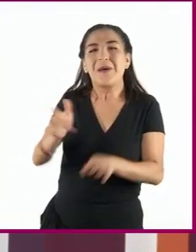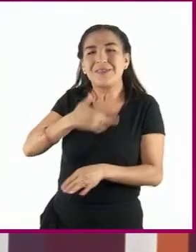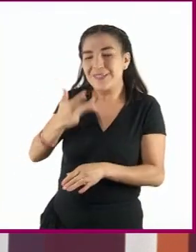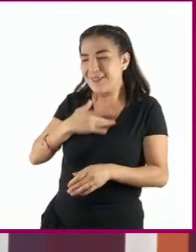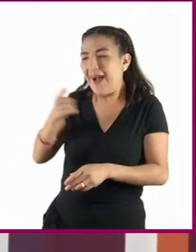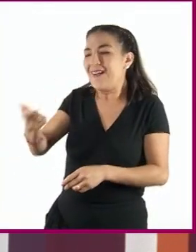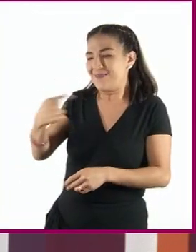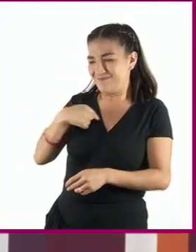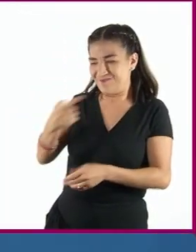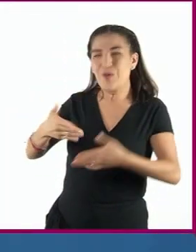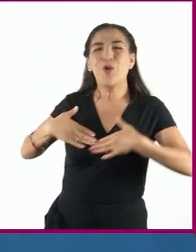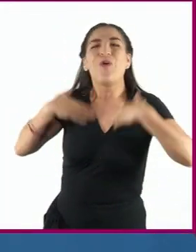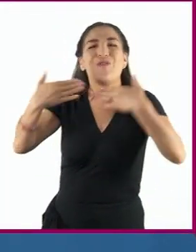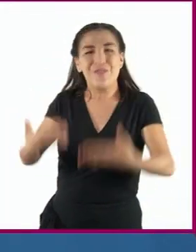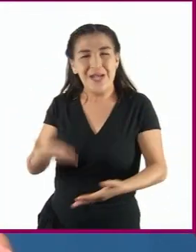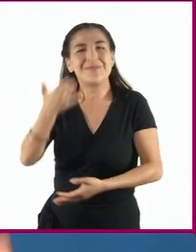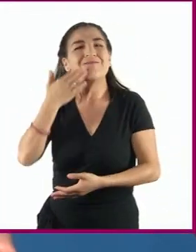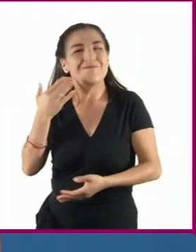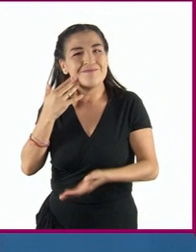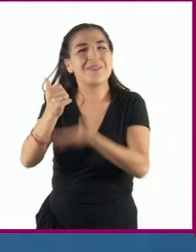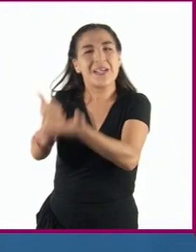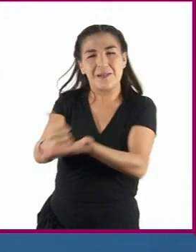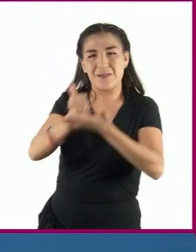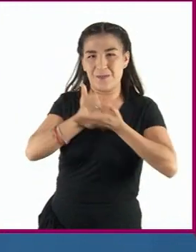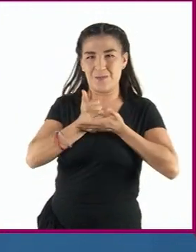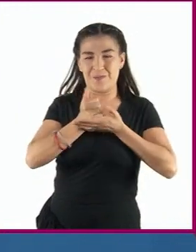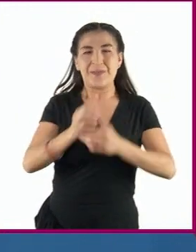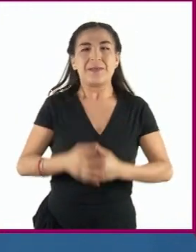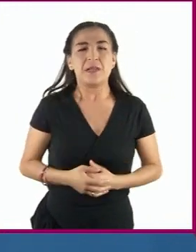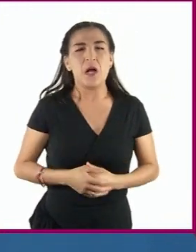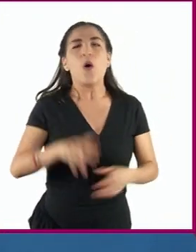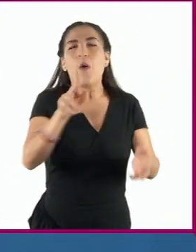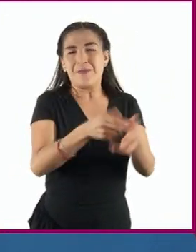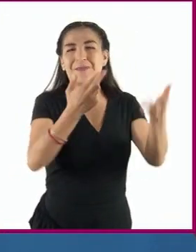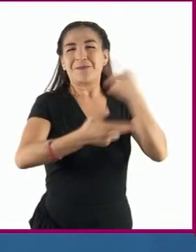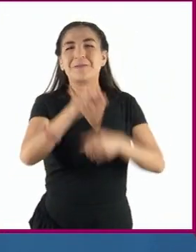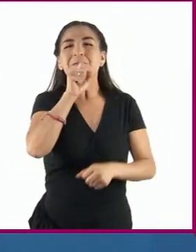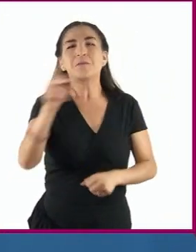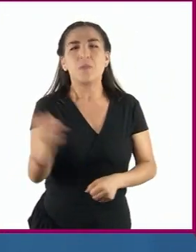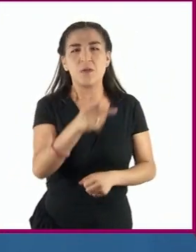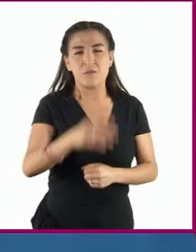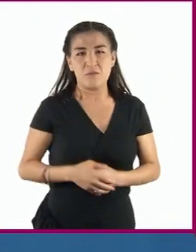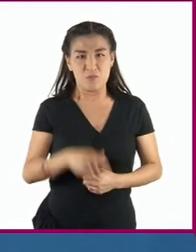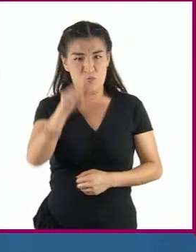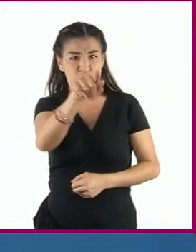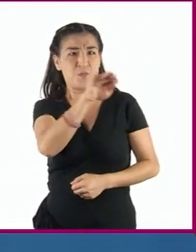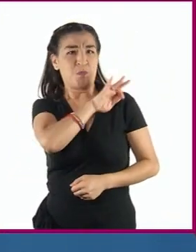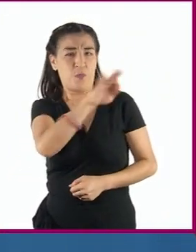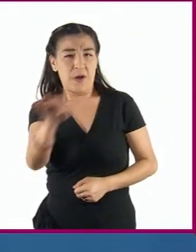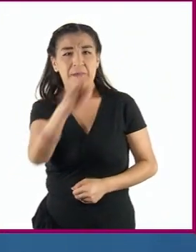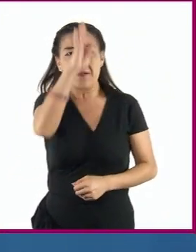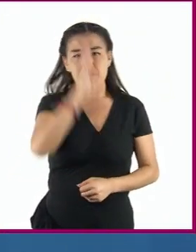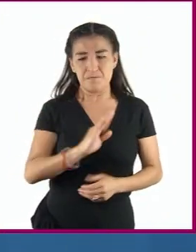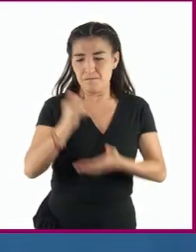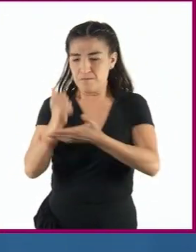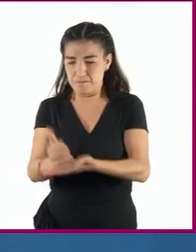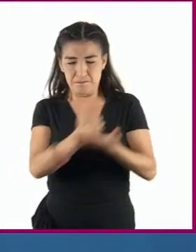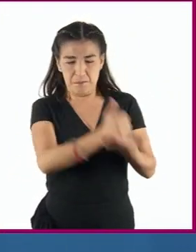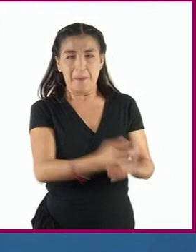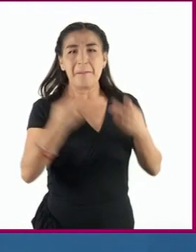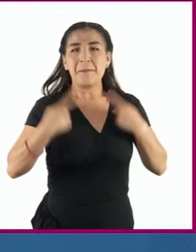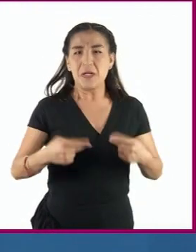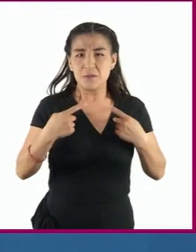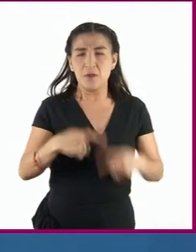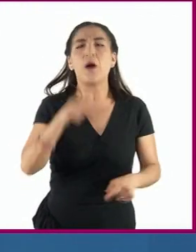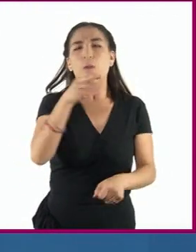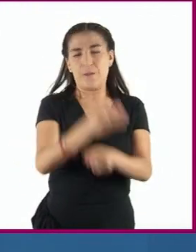y empatía. Y regresando a la pregunta, ¿podemos ser mediadores? Analicemos juntas y juntos